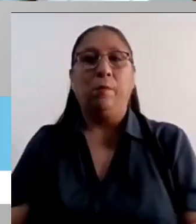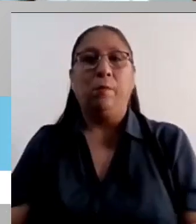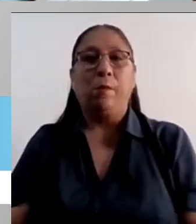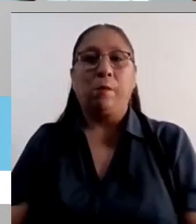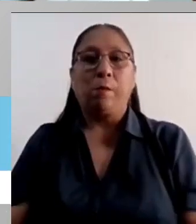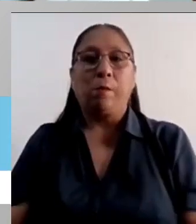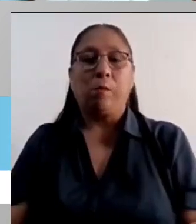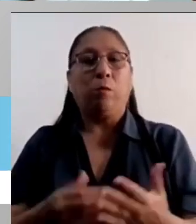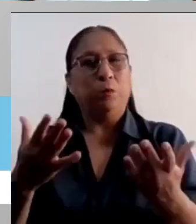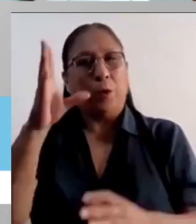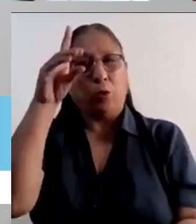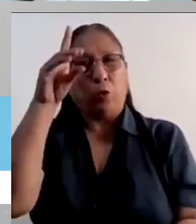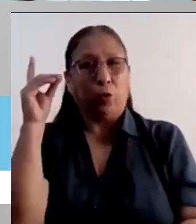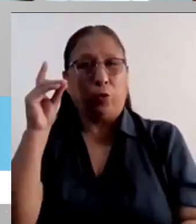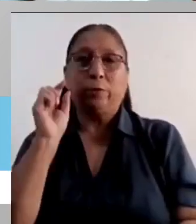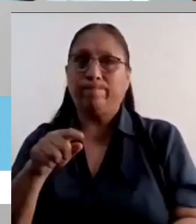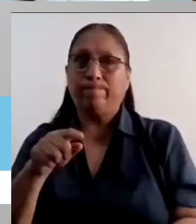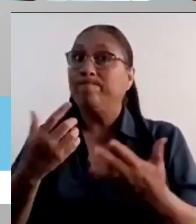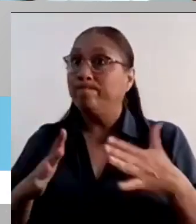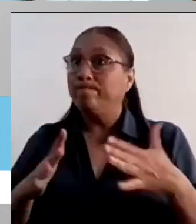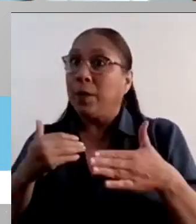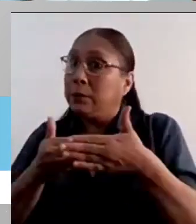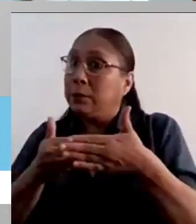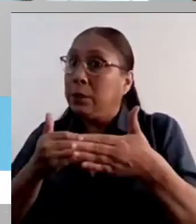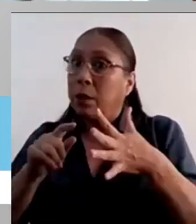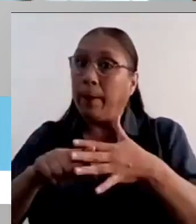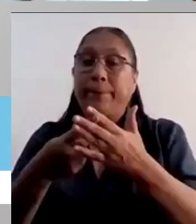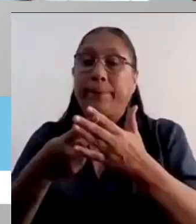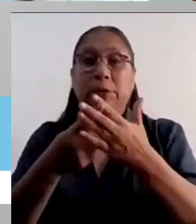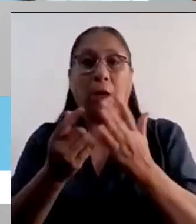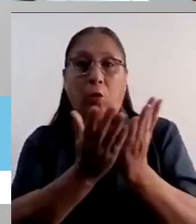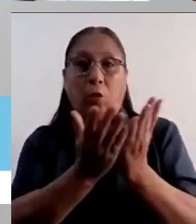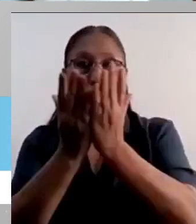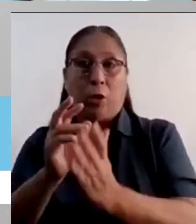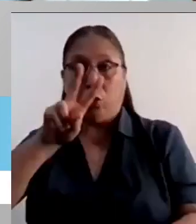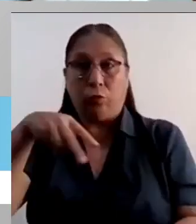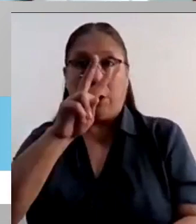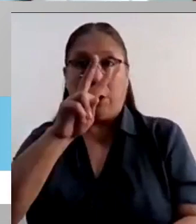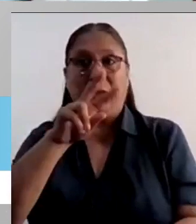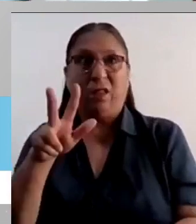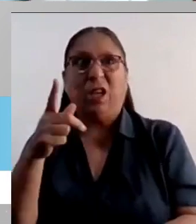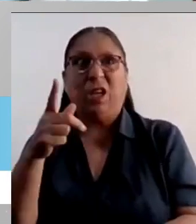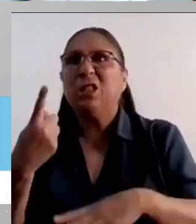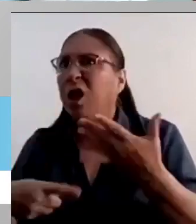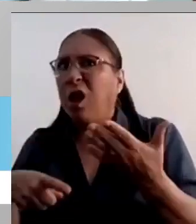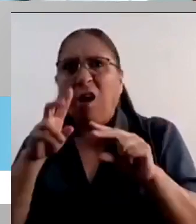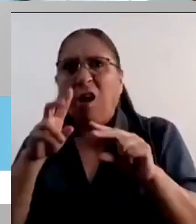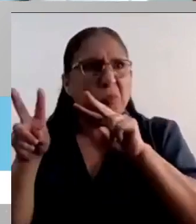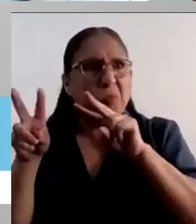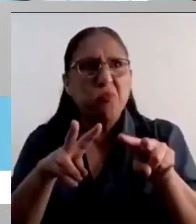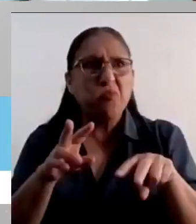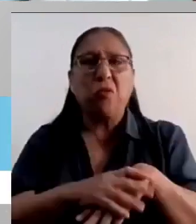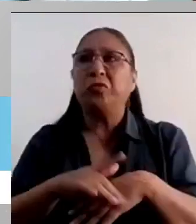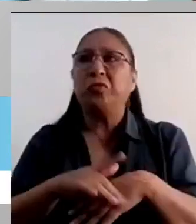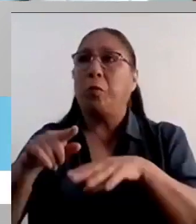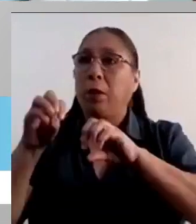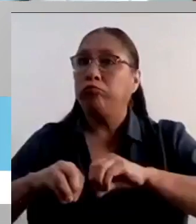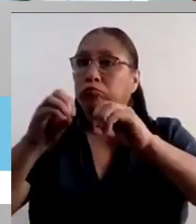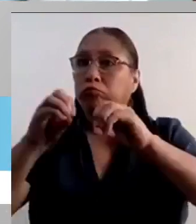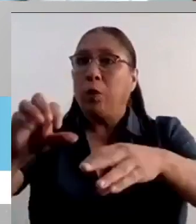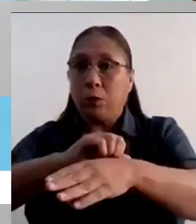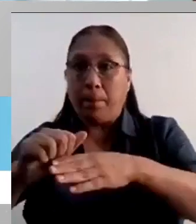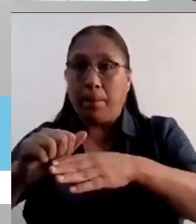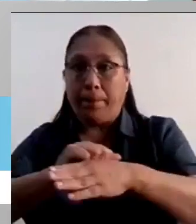Doctora, ante el inicio del año escolar 2023, ¿qué advierte la Defensoría del Pueblo sobre las acciones e implementaciones